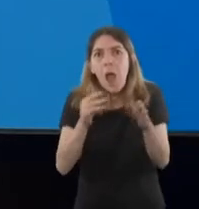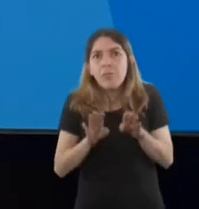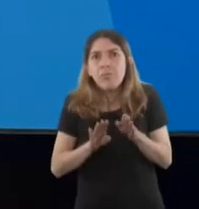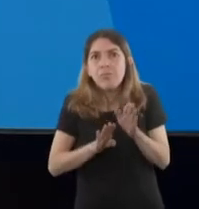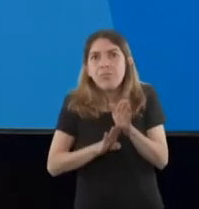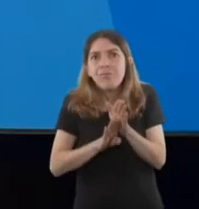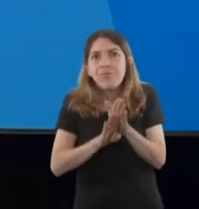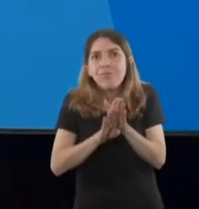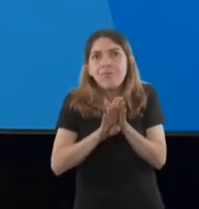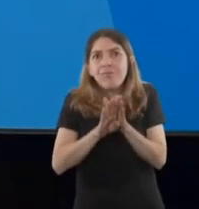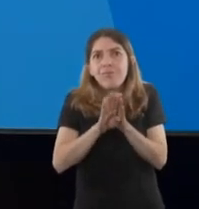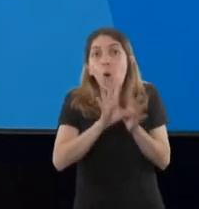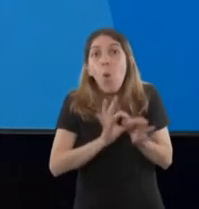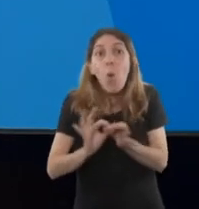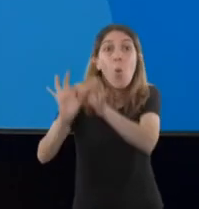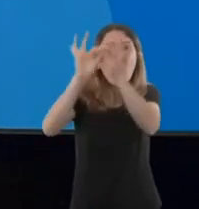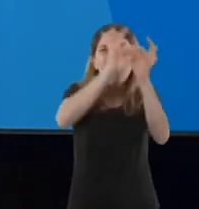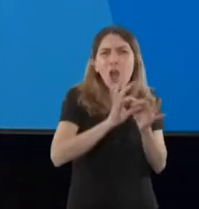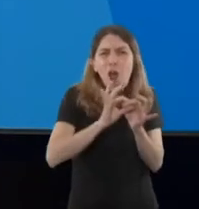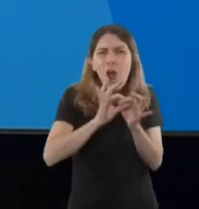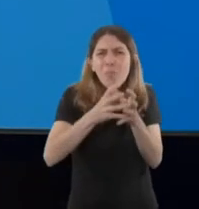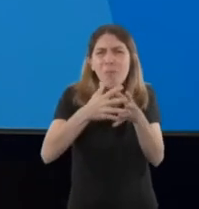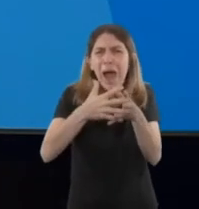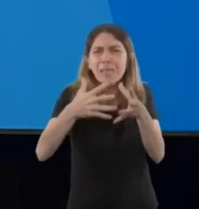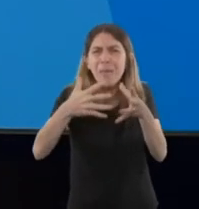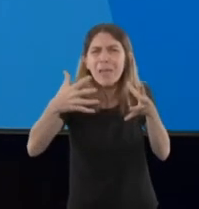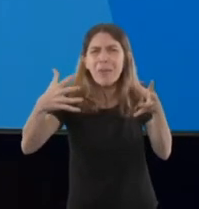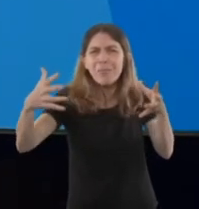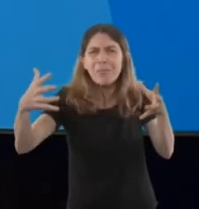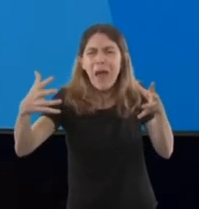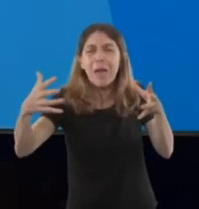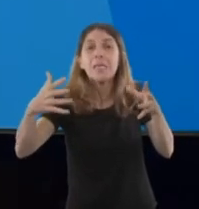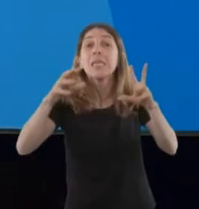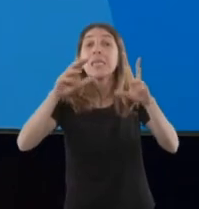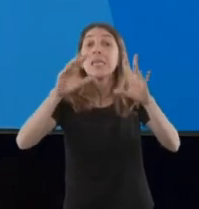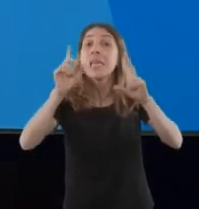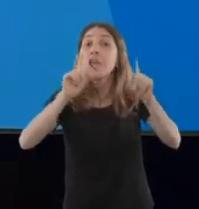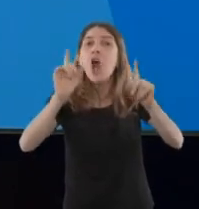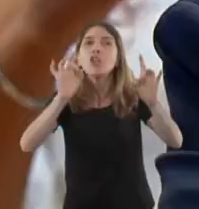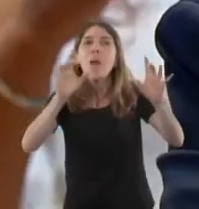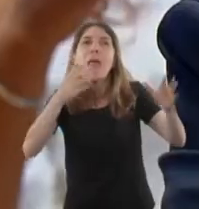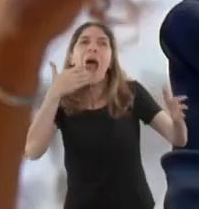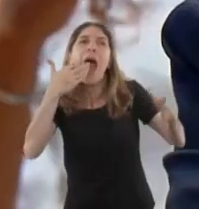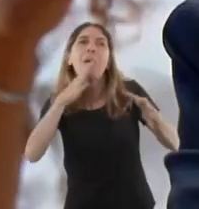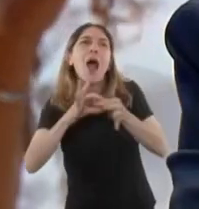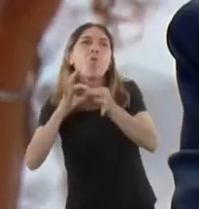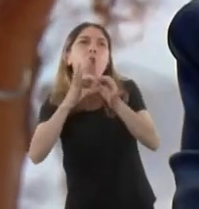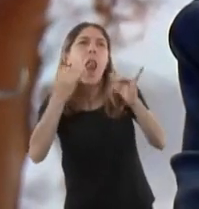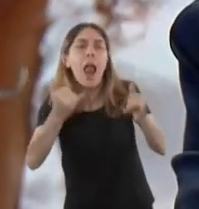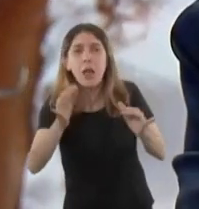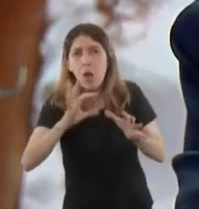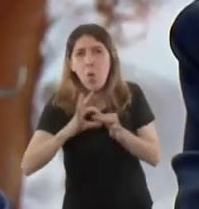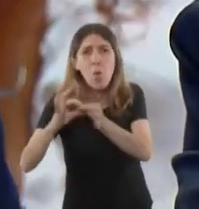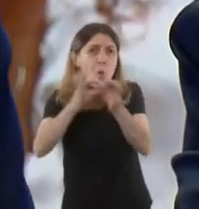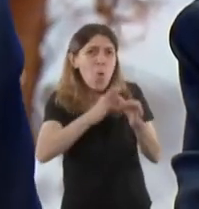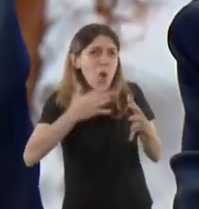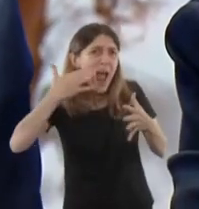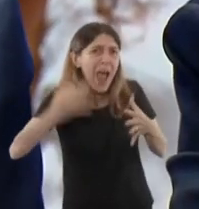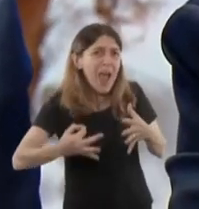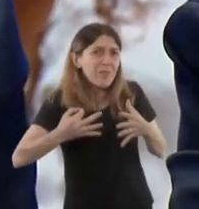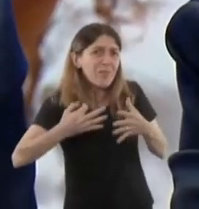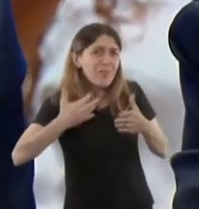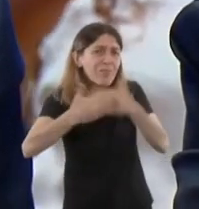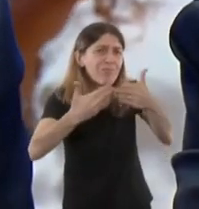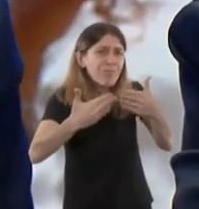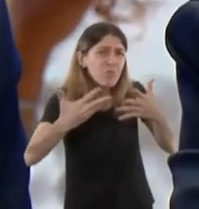federalismo ejercitado y ejecutado y no simplemente de clamado y entendiendo